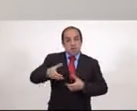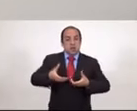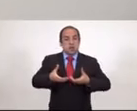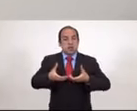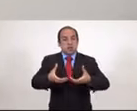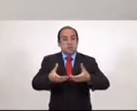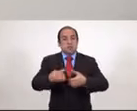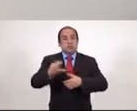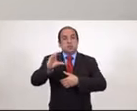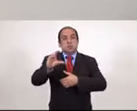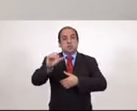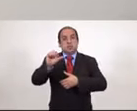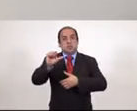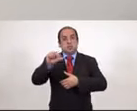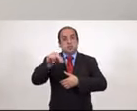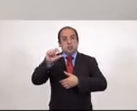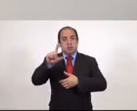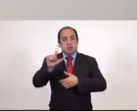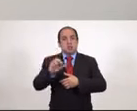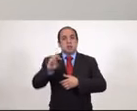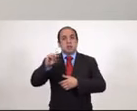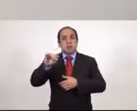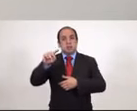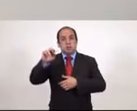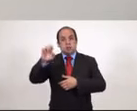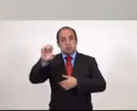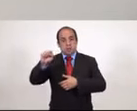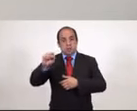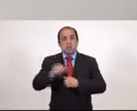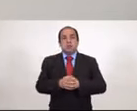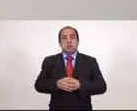Canal de Miramontes y la calle Erasmo Castellanos V.